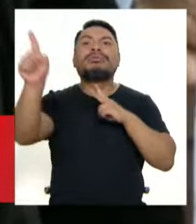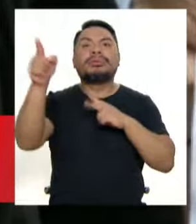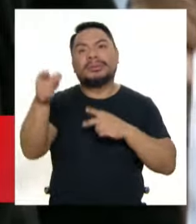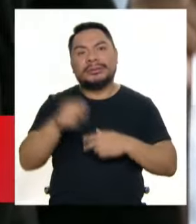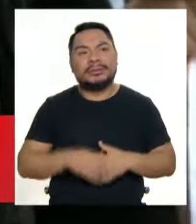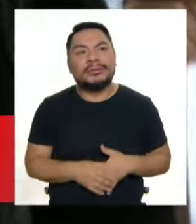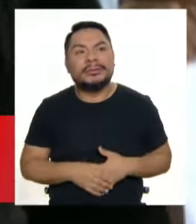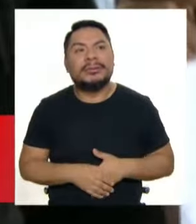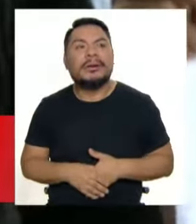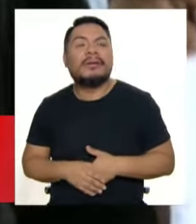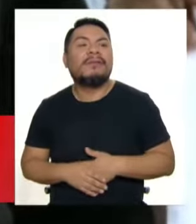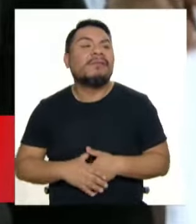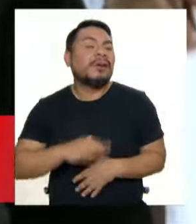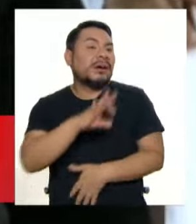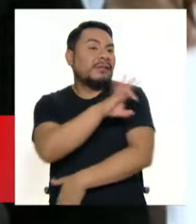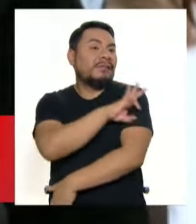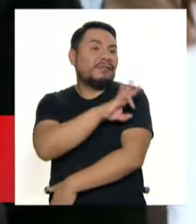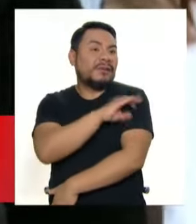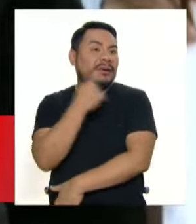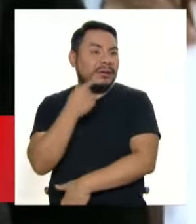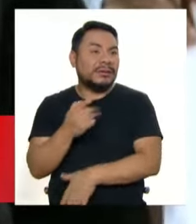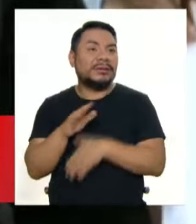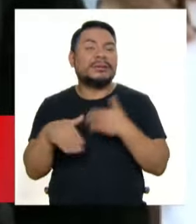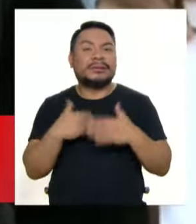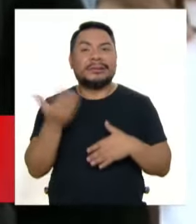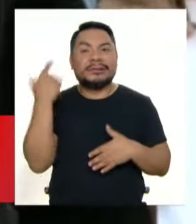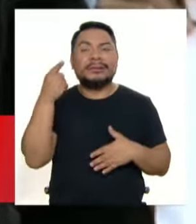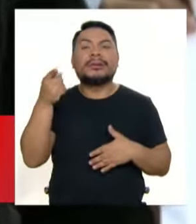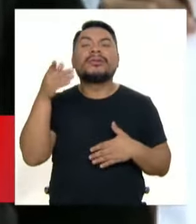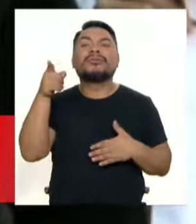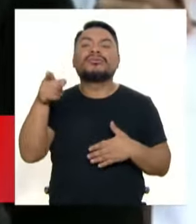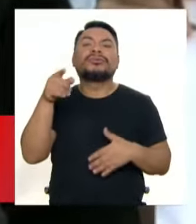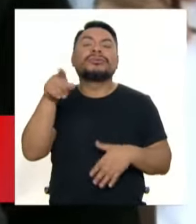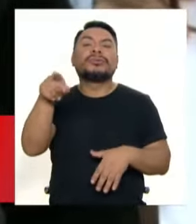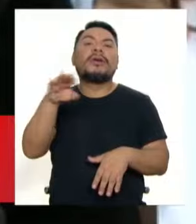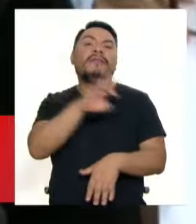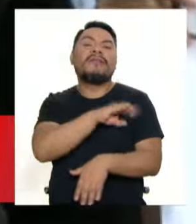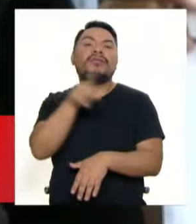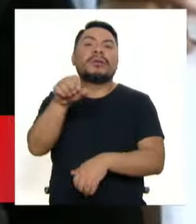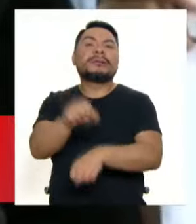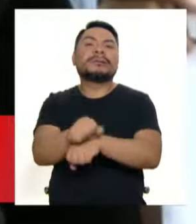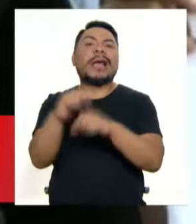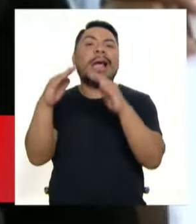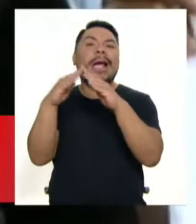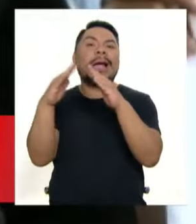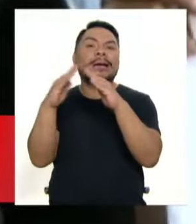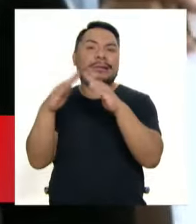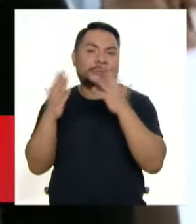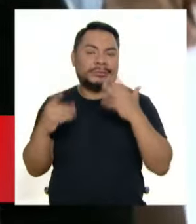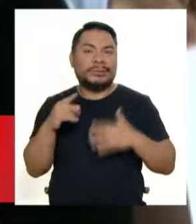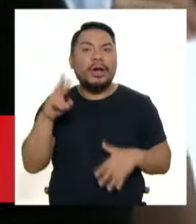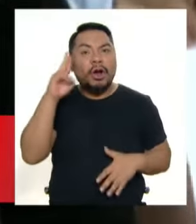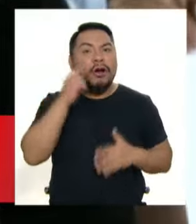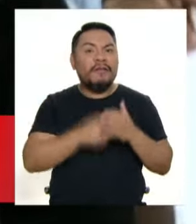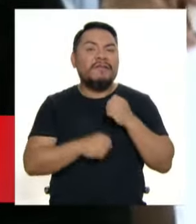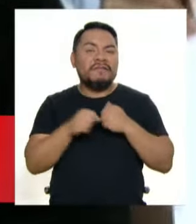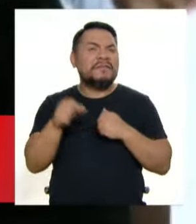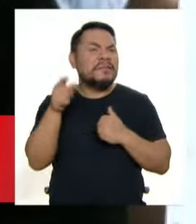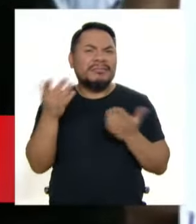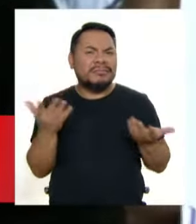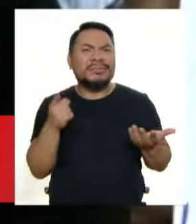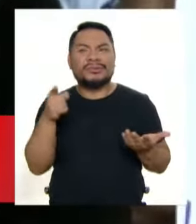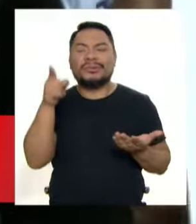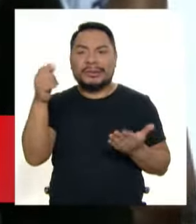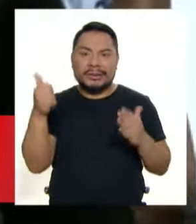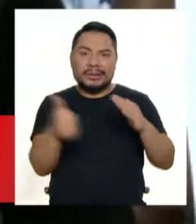fiscal decidió mandarla, ¿no?, a resguardo domiciliario, no bajo la custodia de su padre, en confianza, que no debió ser así,